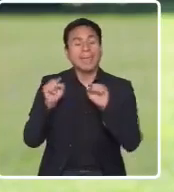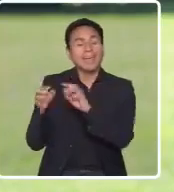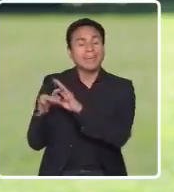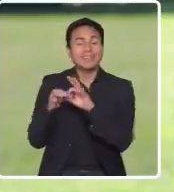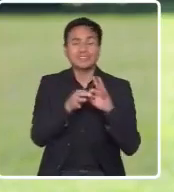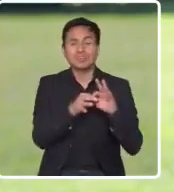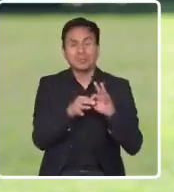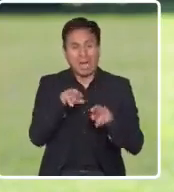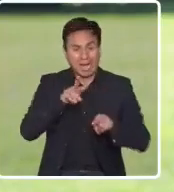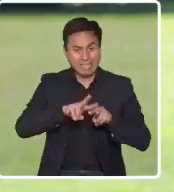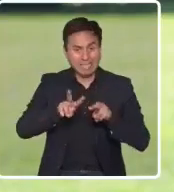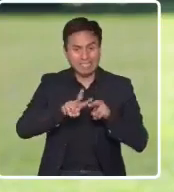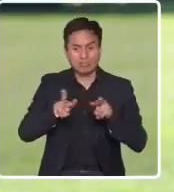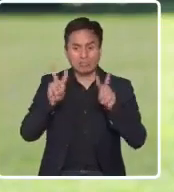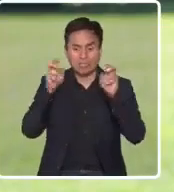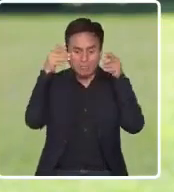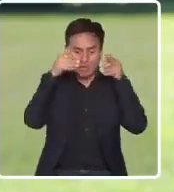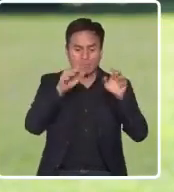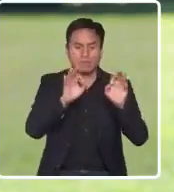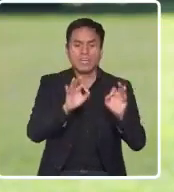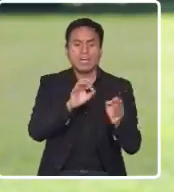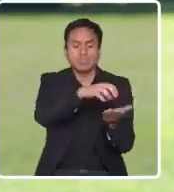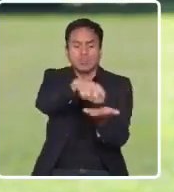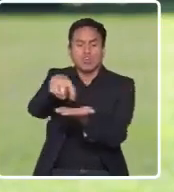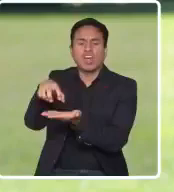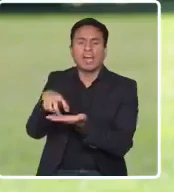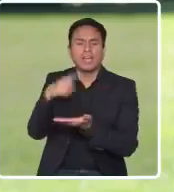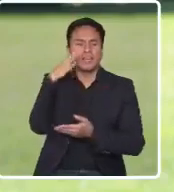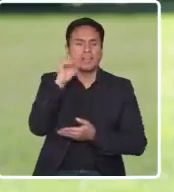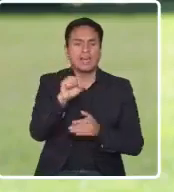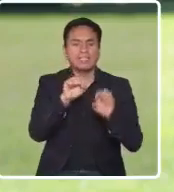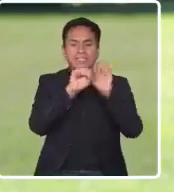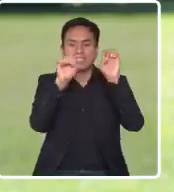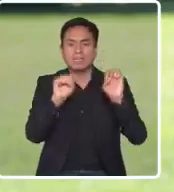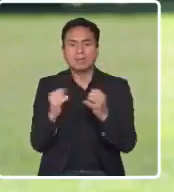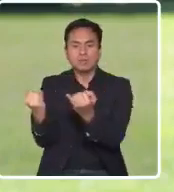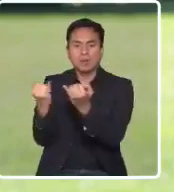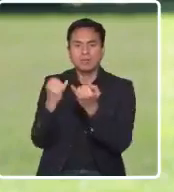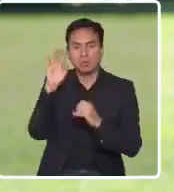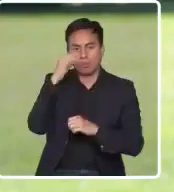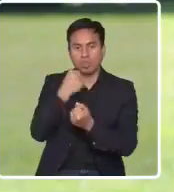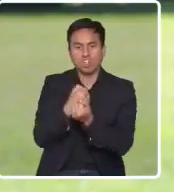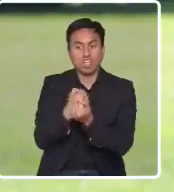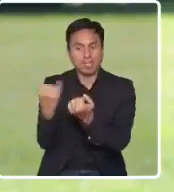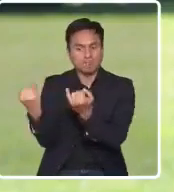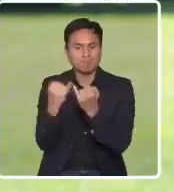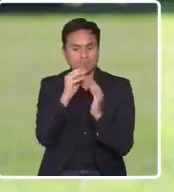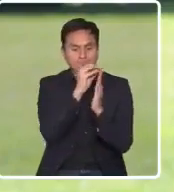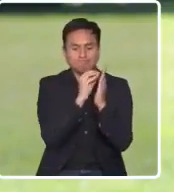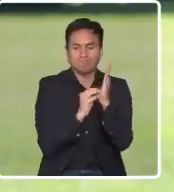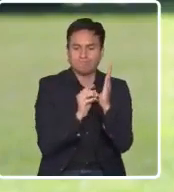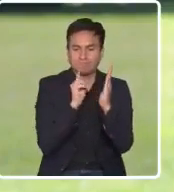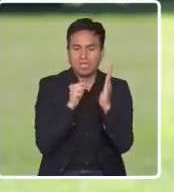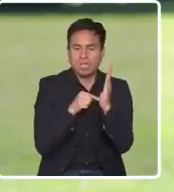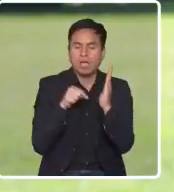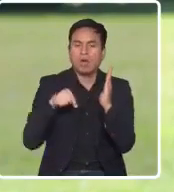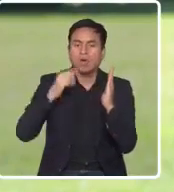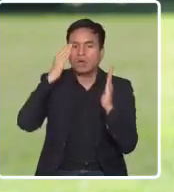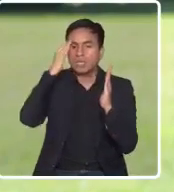Esto lo estamos haciendo en áreas específicas de las ciudades identificadas a través de un sistema de información policial y